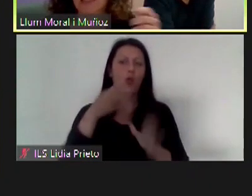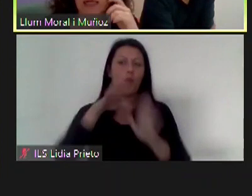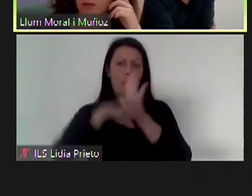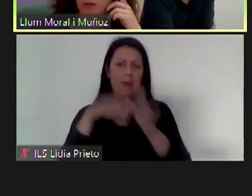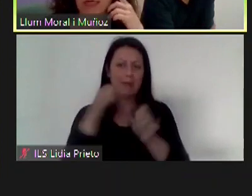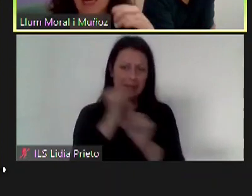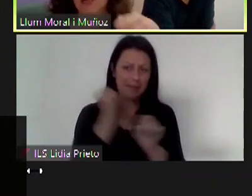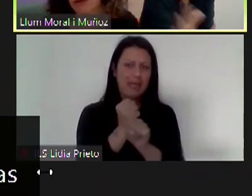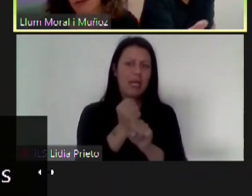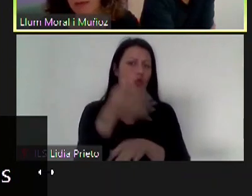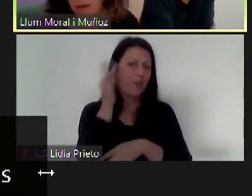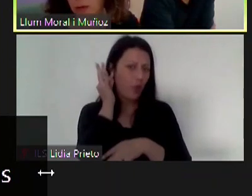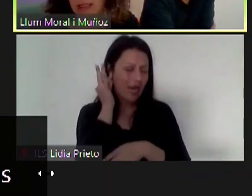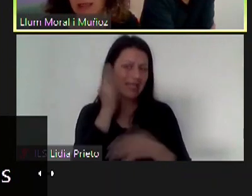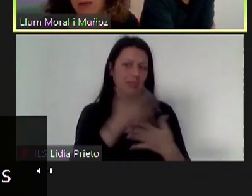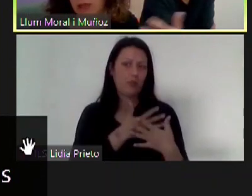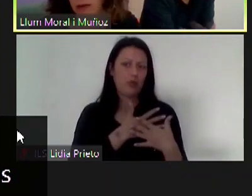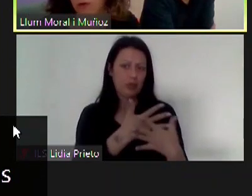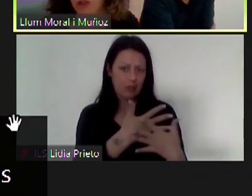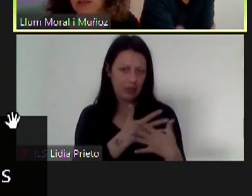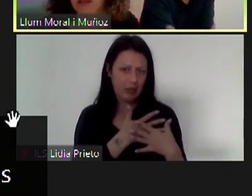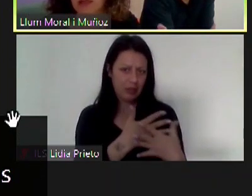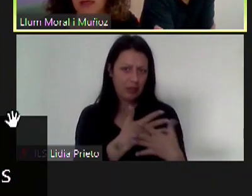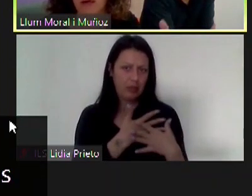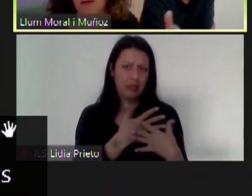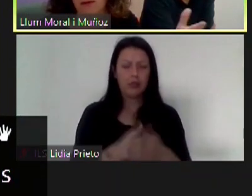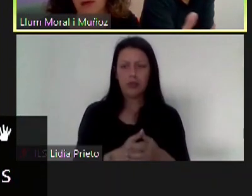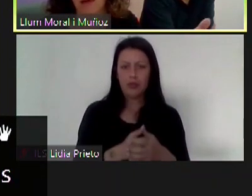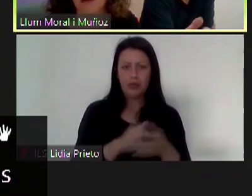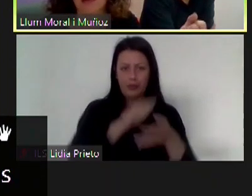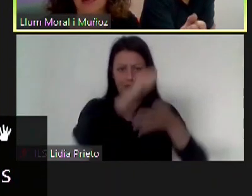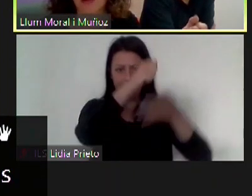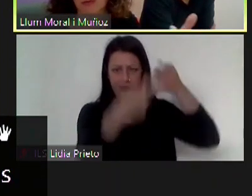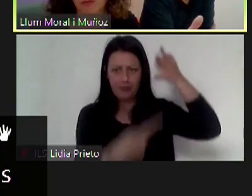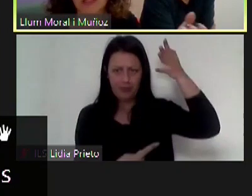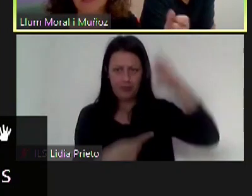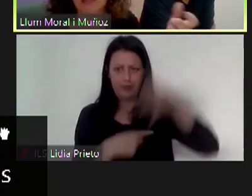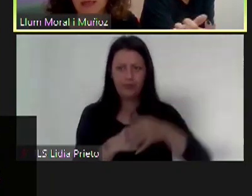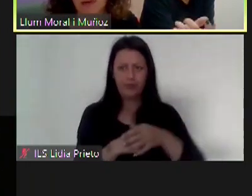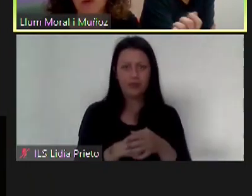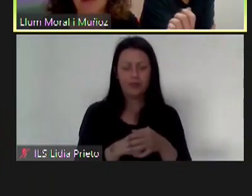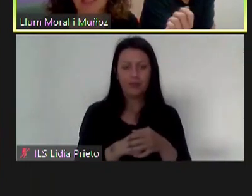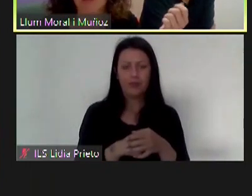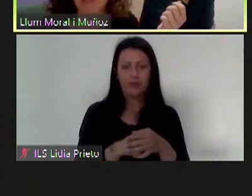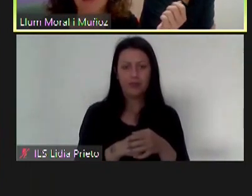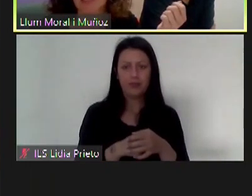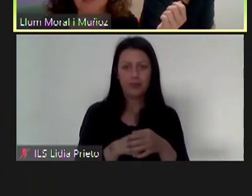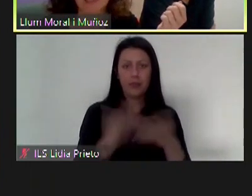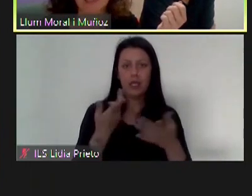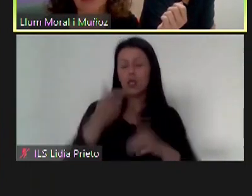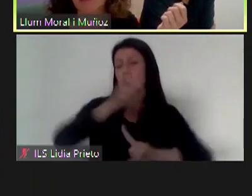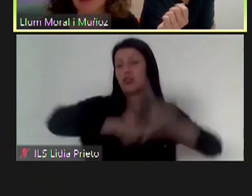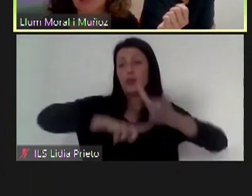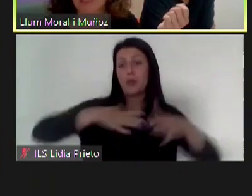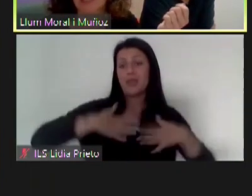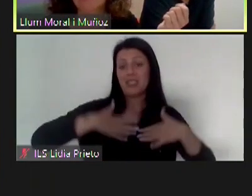mujeres, de voluntariado. No me voy a extender porque como no es el origen, pues llevamos problemas de salud mental